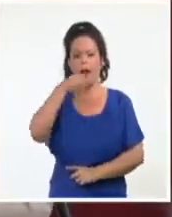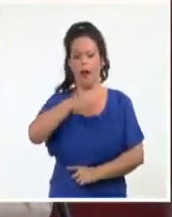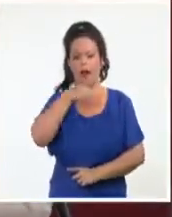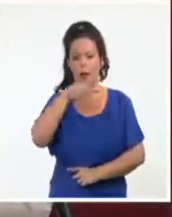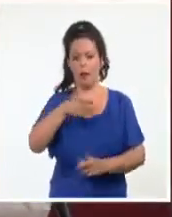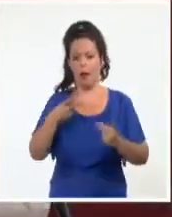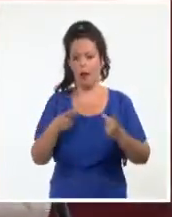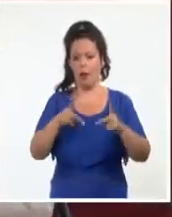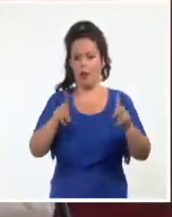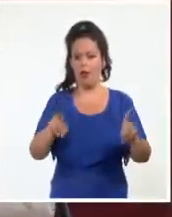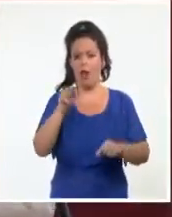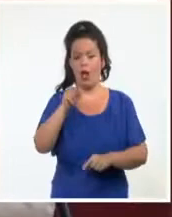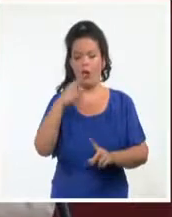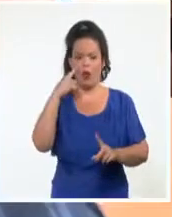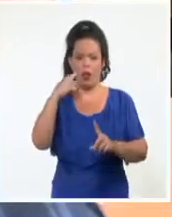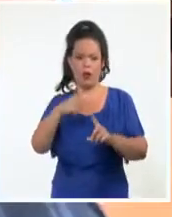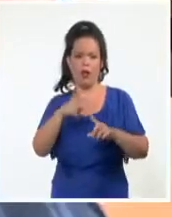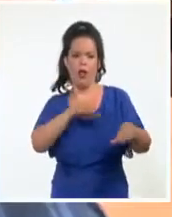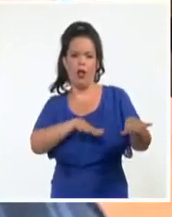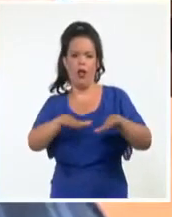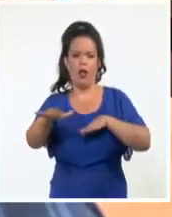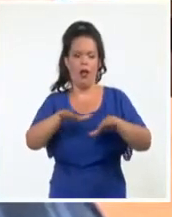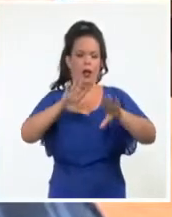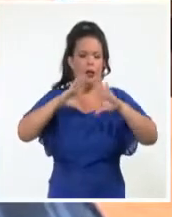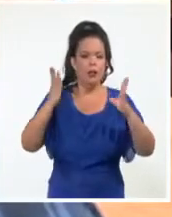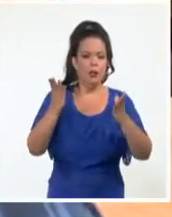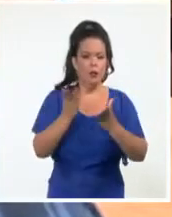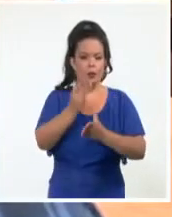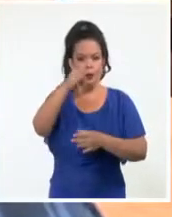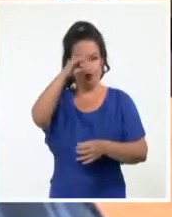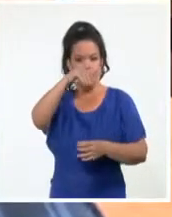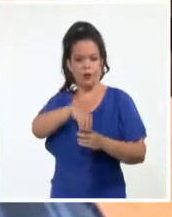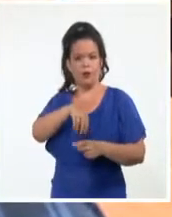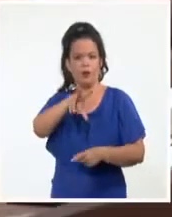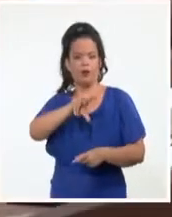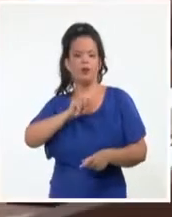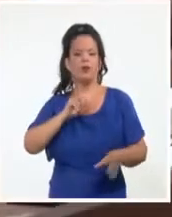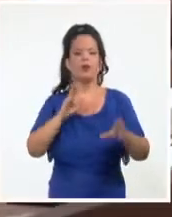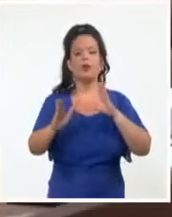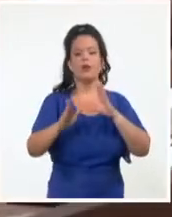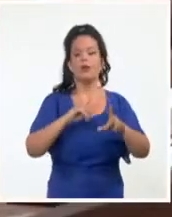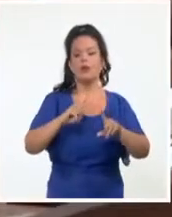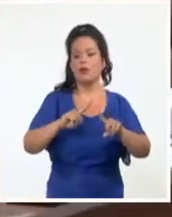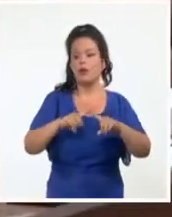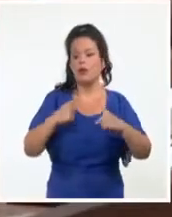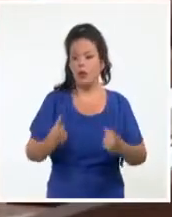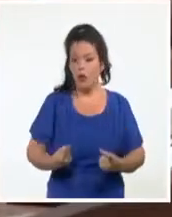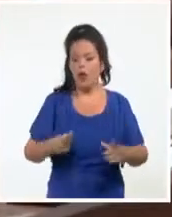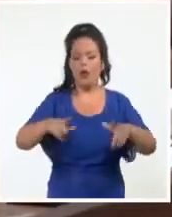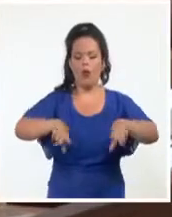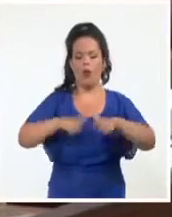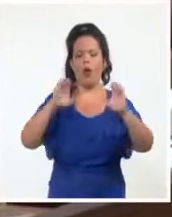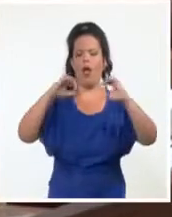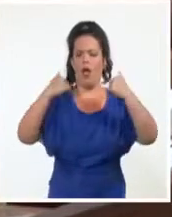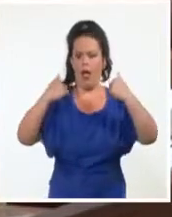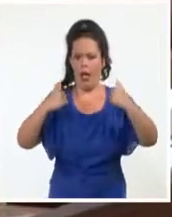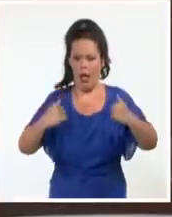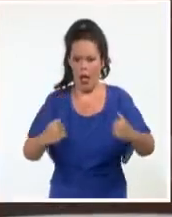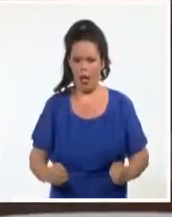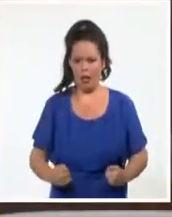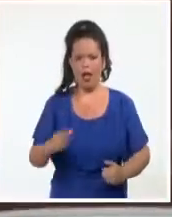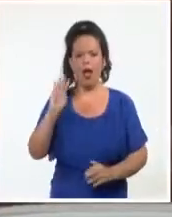la formación general e integral del educador, ajustada a los nuevos tiempos, basada en la enseñanza de la ética, la cívica y la moral, así